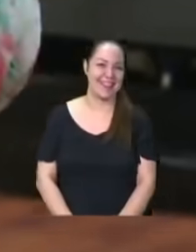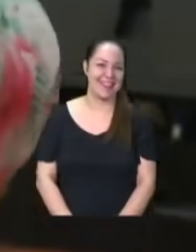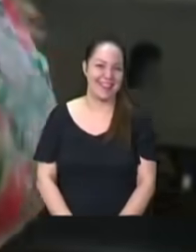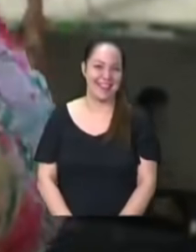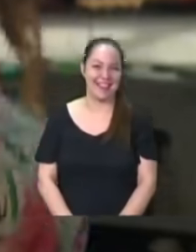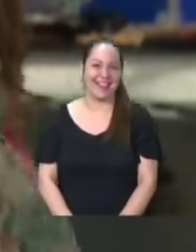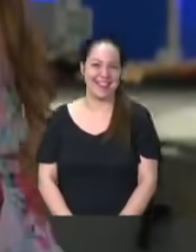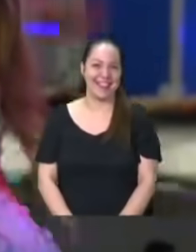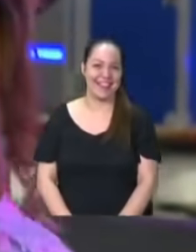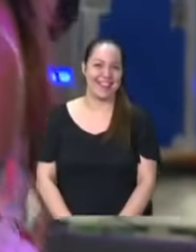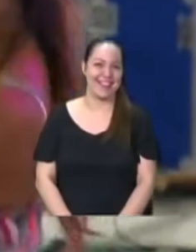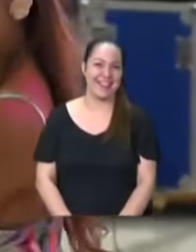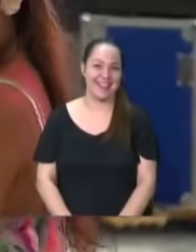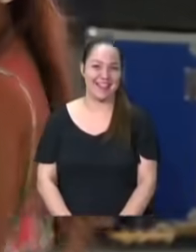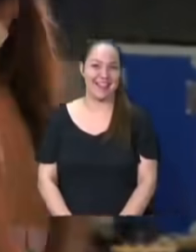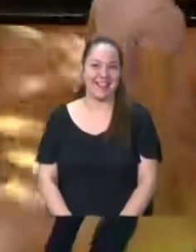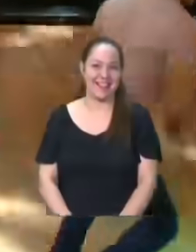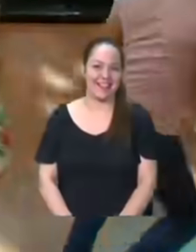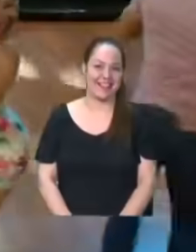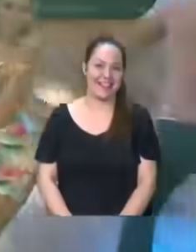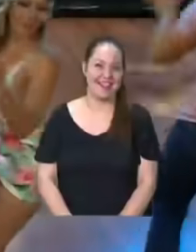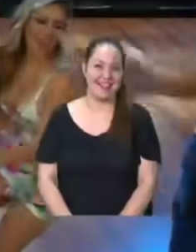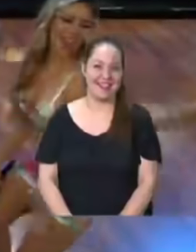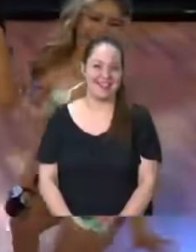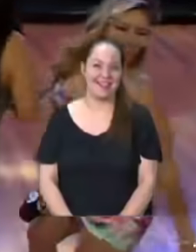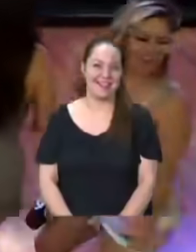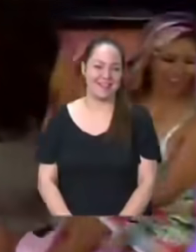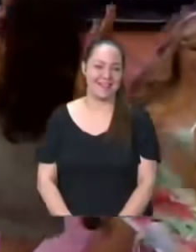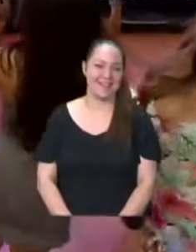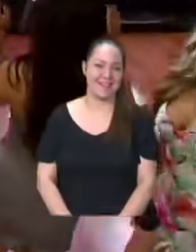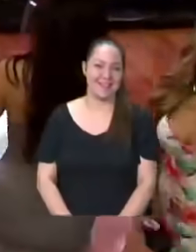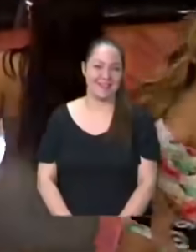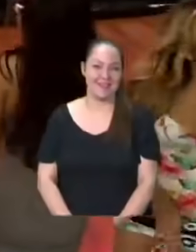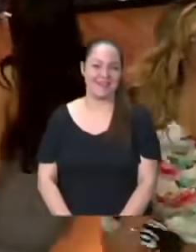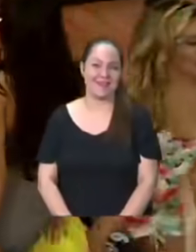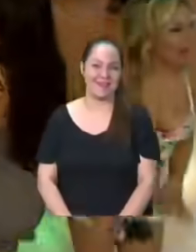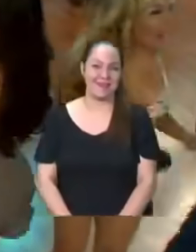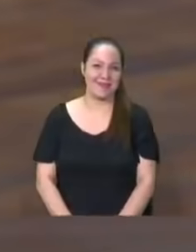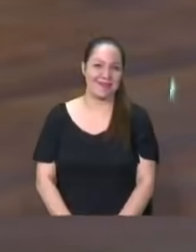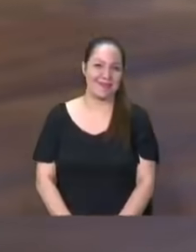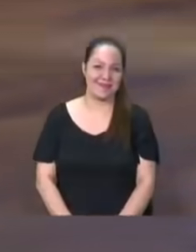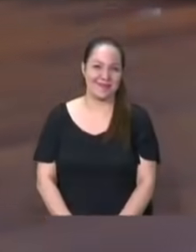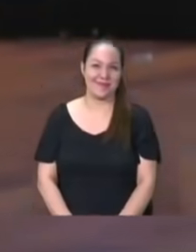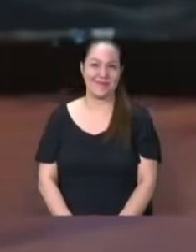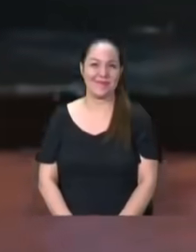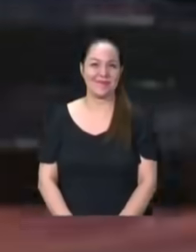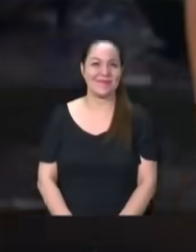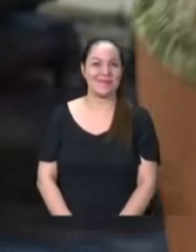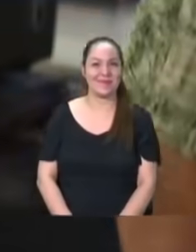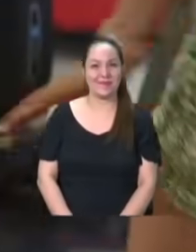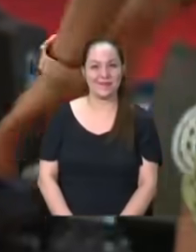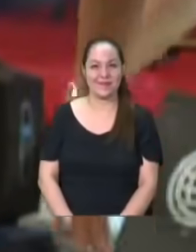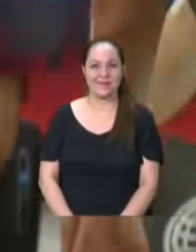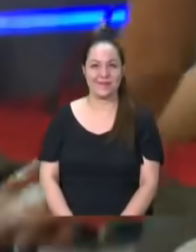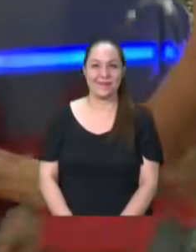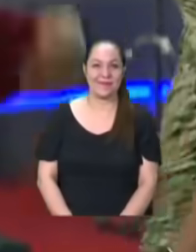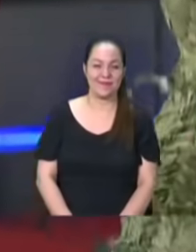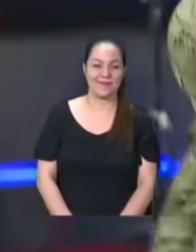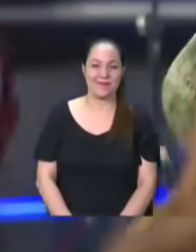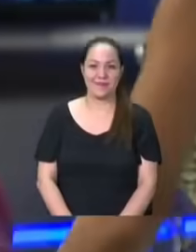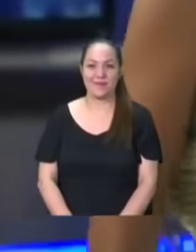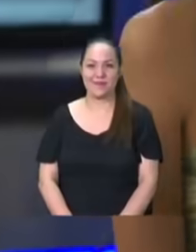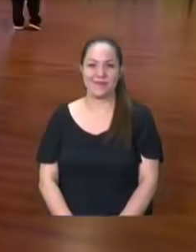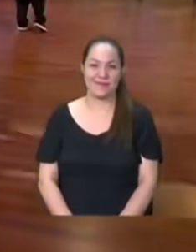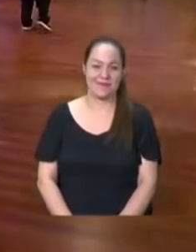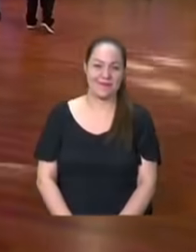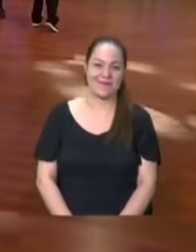dale, dale, dale, duro. Por arriba, por abajo, por arriba, por abajo, por arriba, por abajo, por arriba, por abajo, por delante y por detrás, por delante y